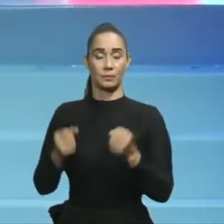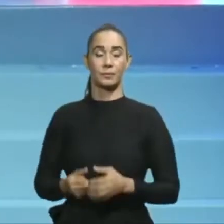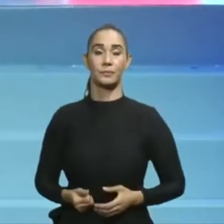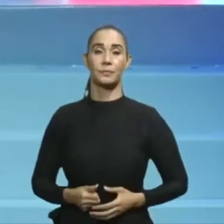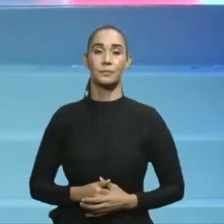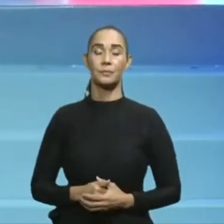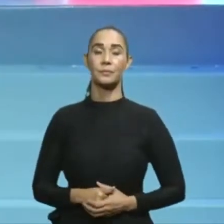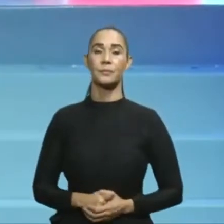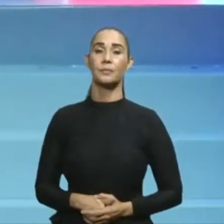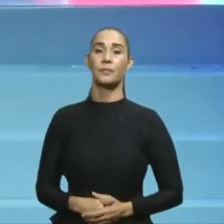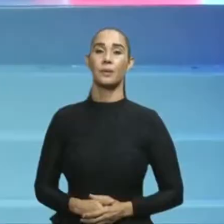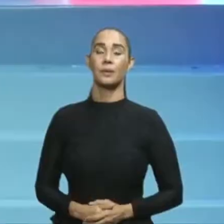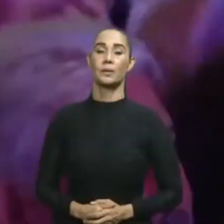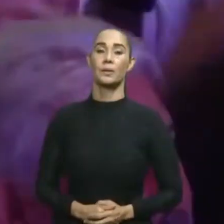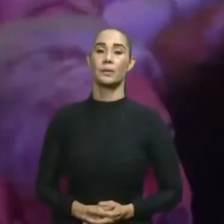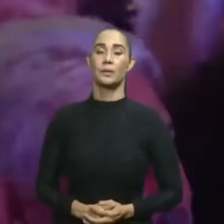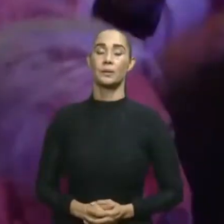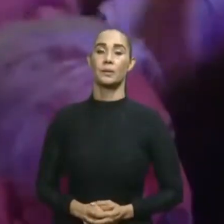salud